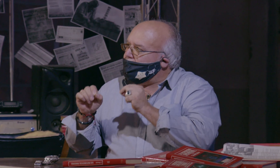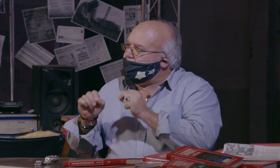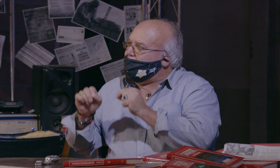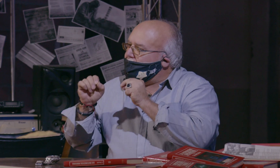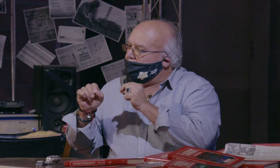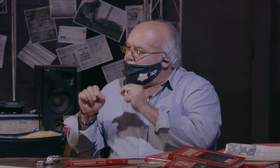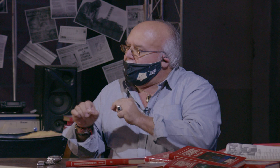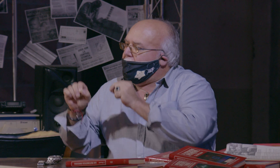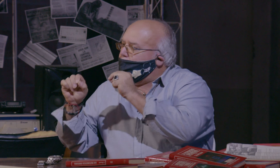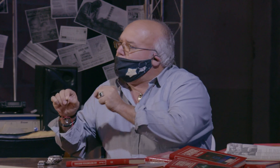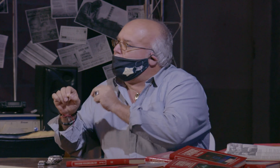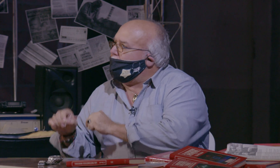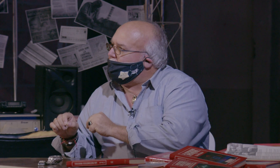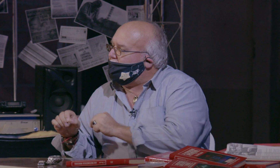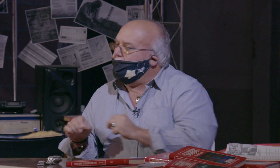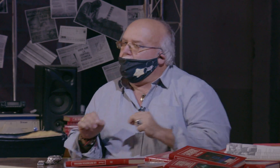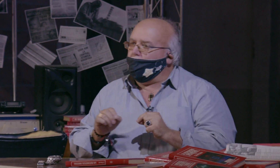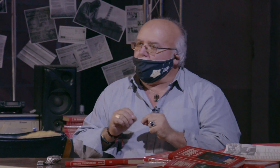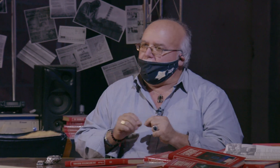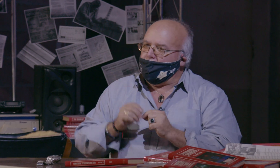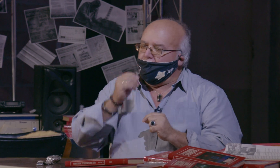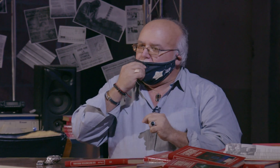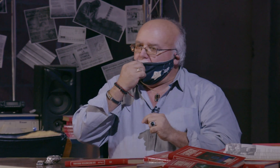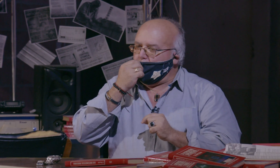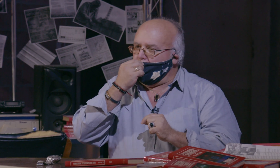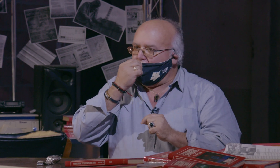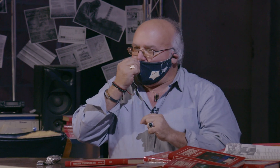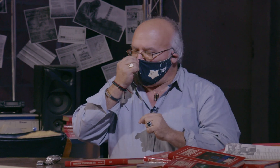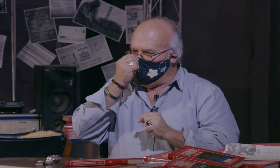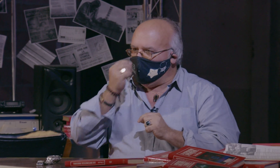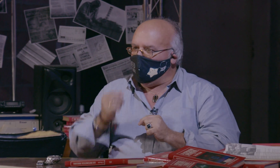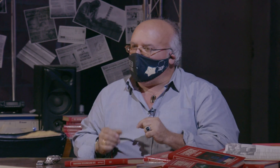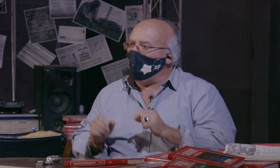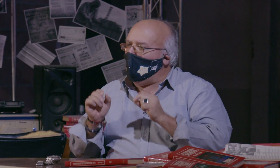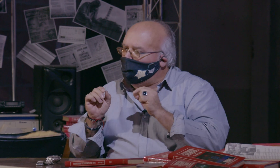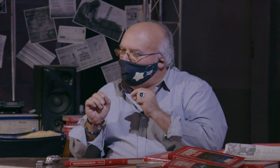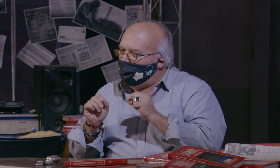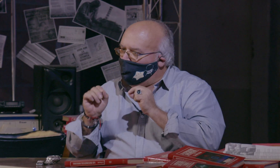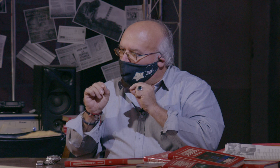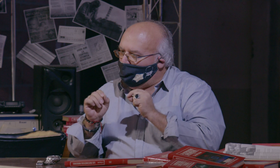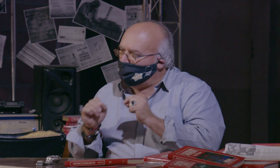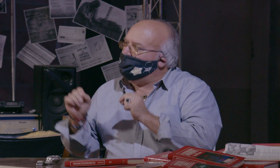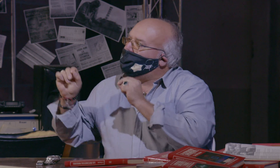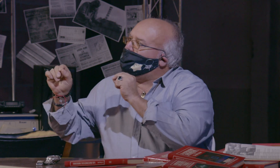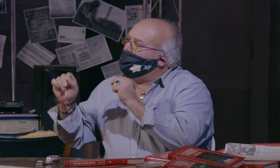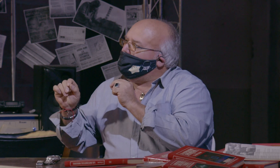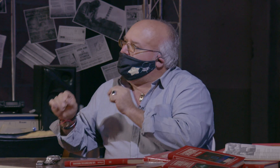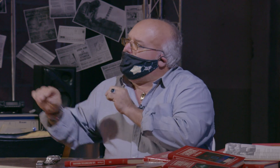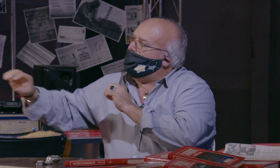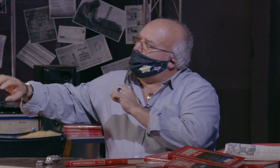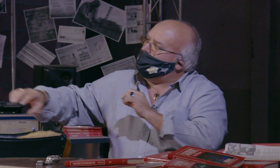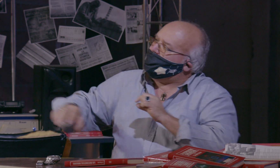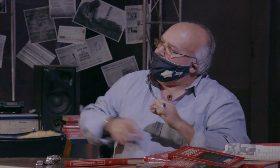esas muestras se tienen que tomar en puntos concretos, porque la disponibilidad de coronavirus